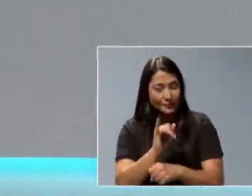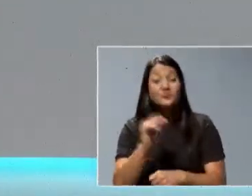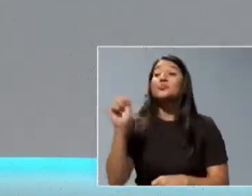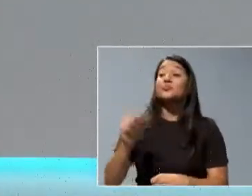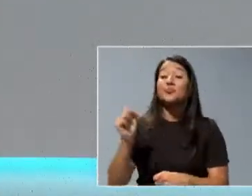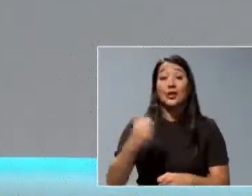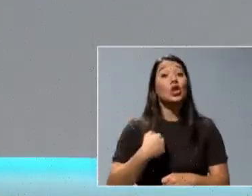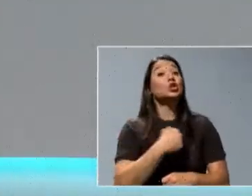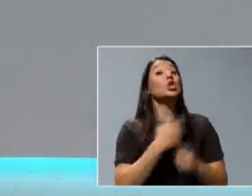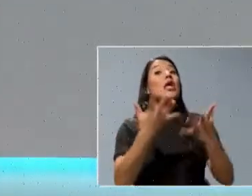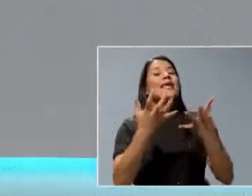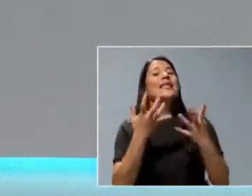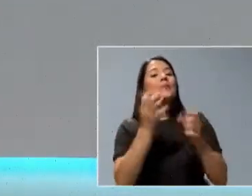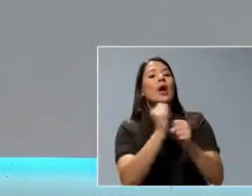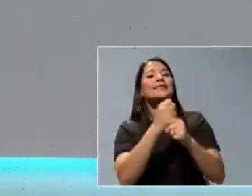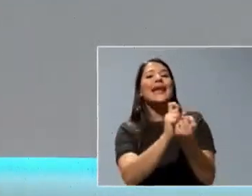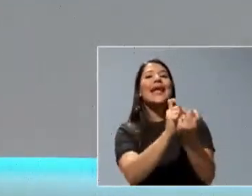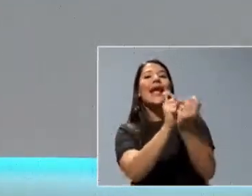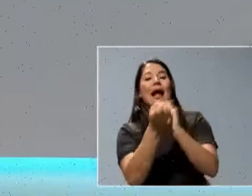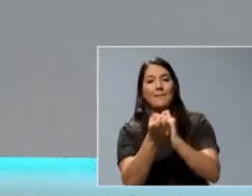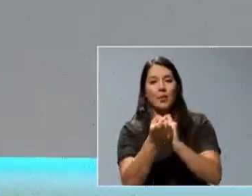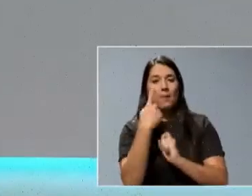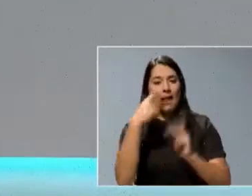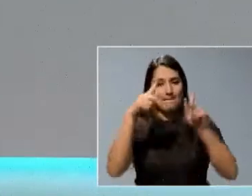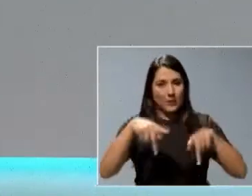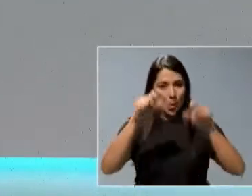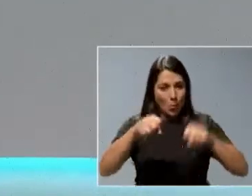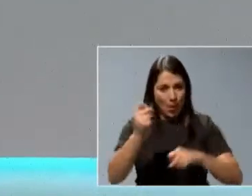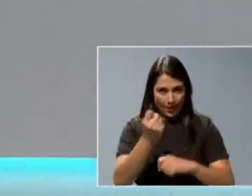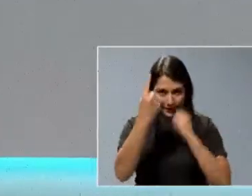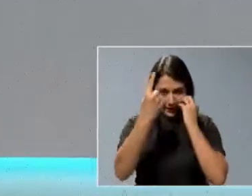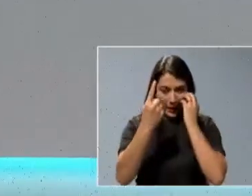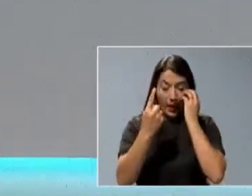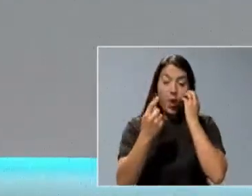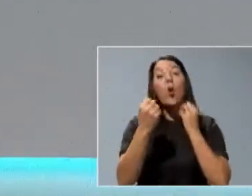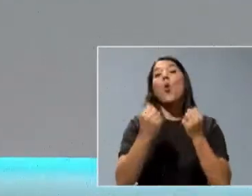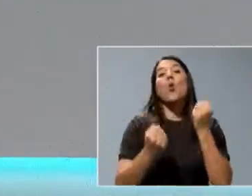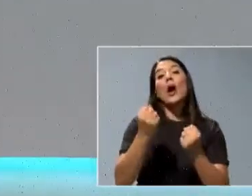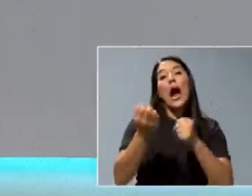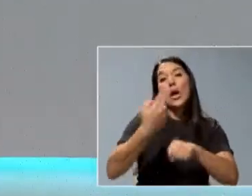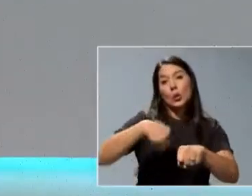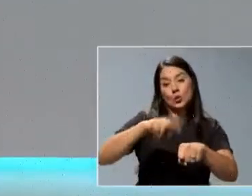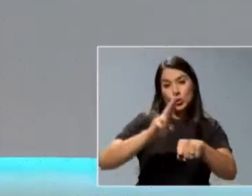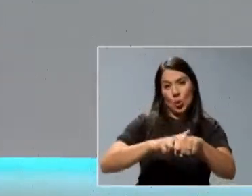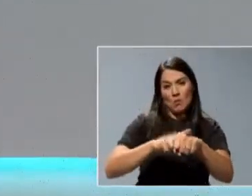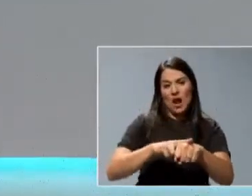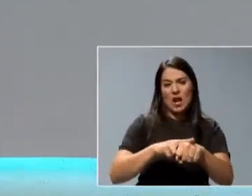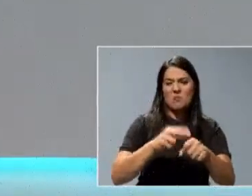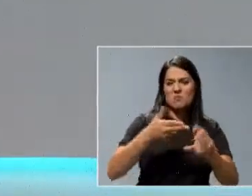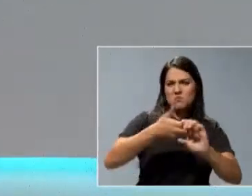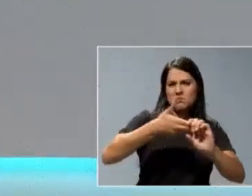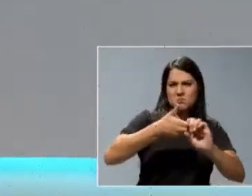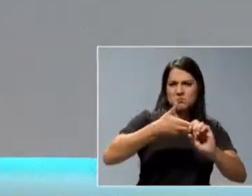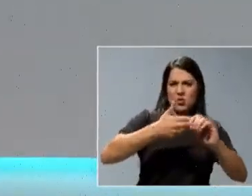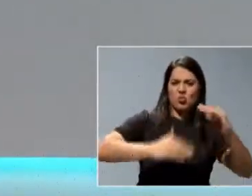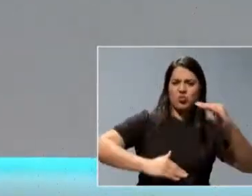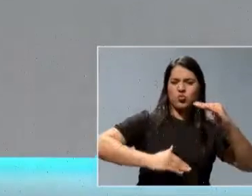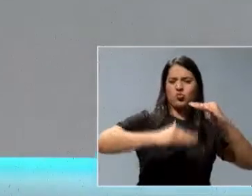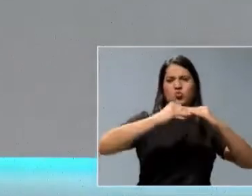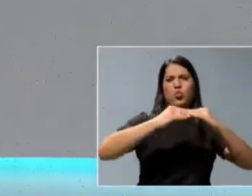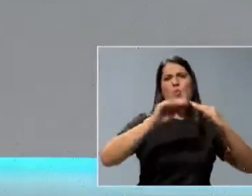la gente pueda entender un poco sobre lo que esto significa. En un automóvil promedio de unos 45 litros de combustible con que se llena